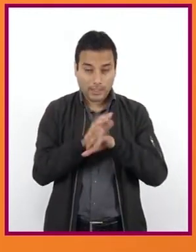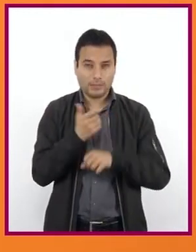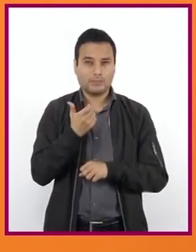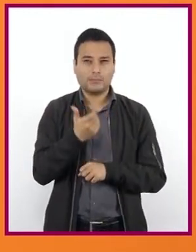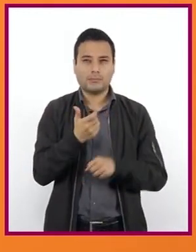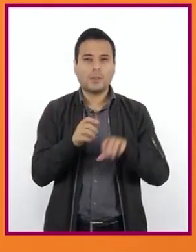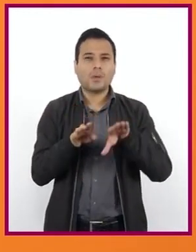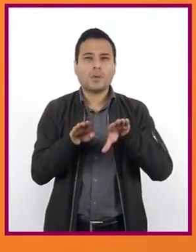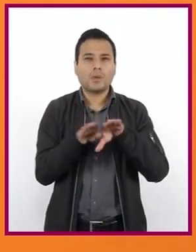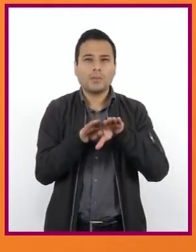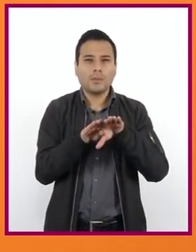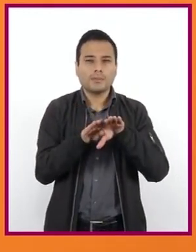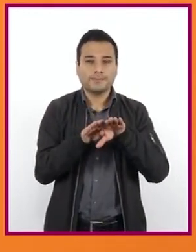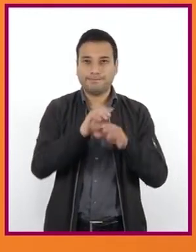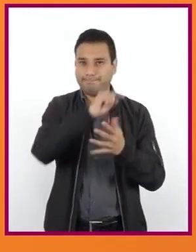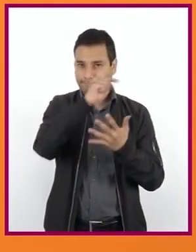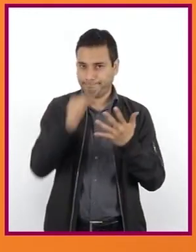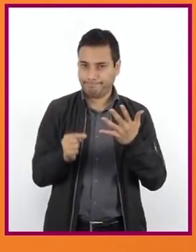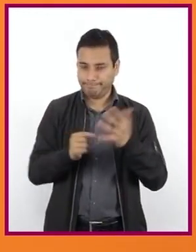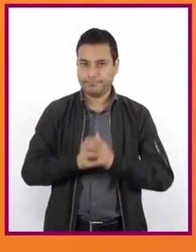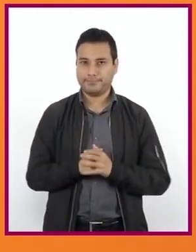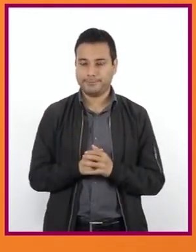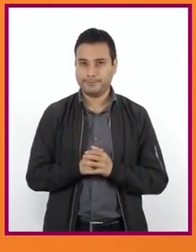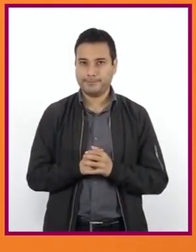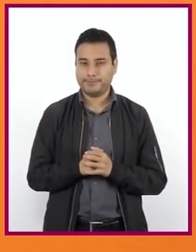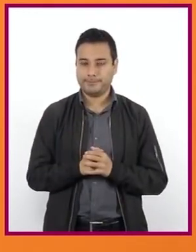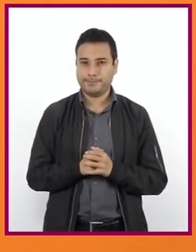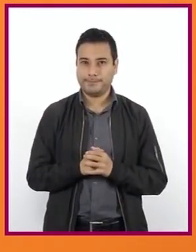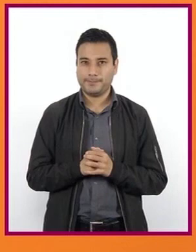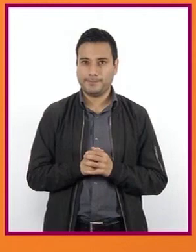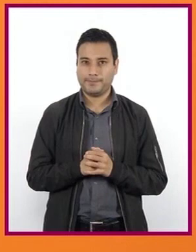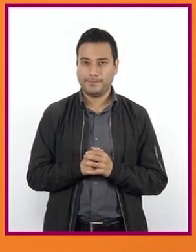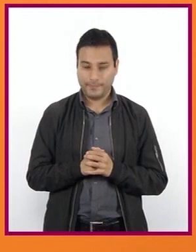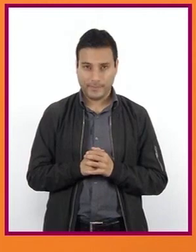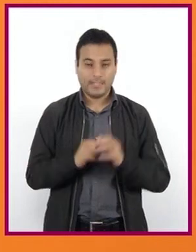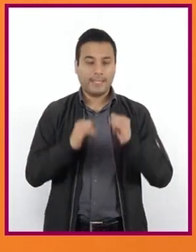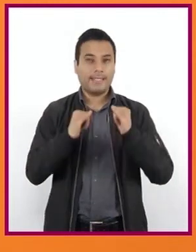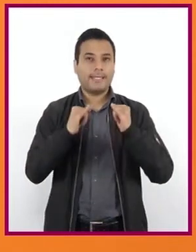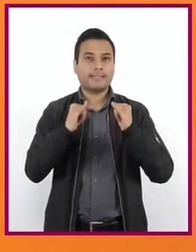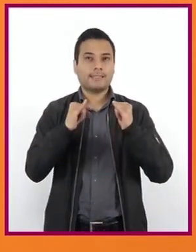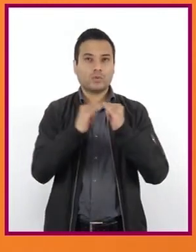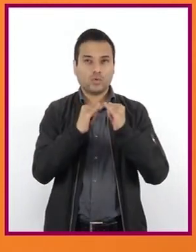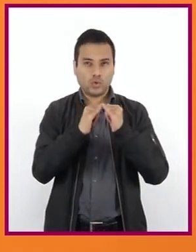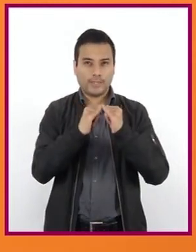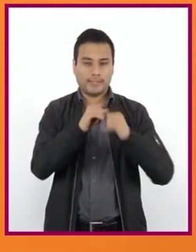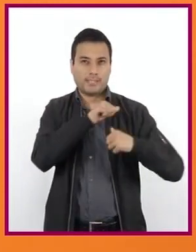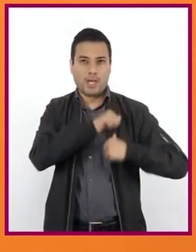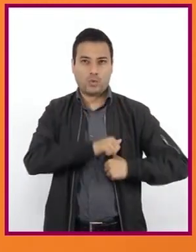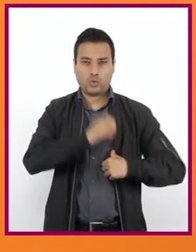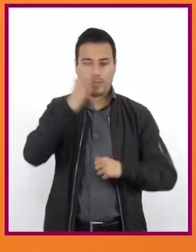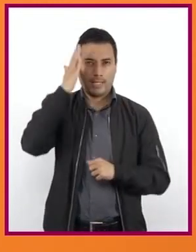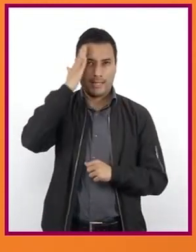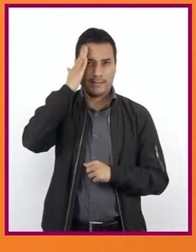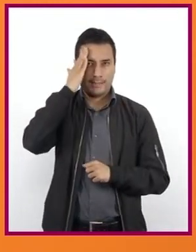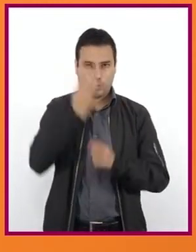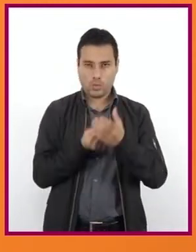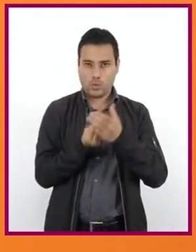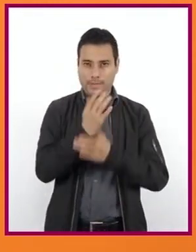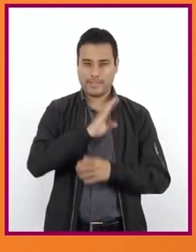económico son, por un lado, el debilitamiento de instituciones y autoridades